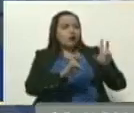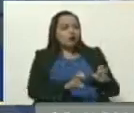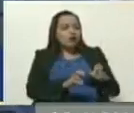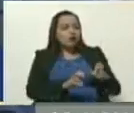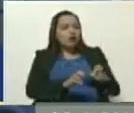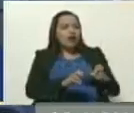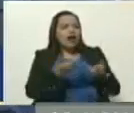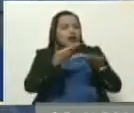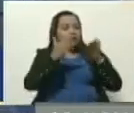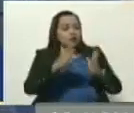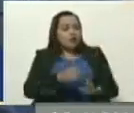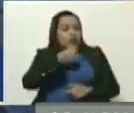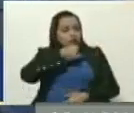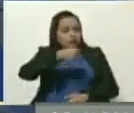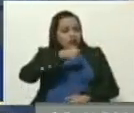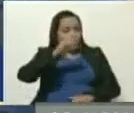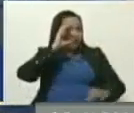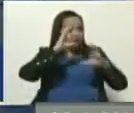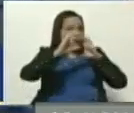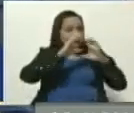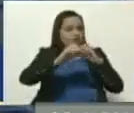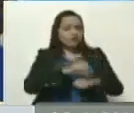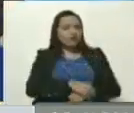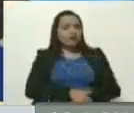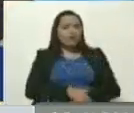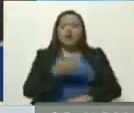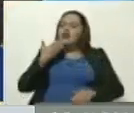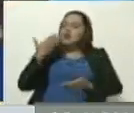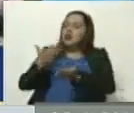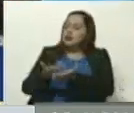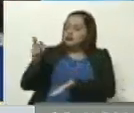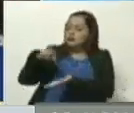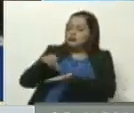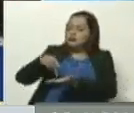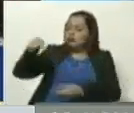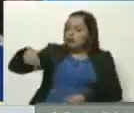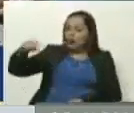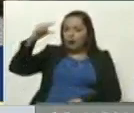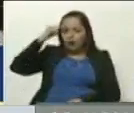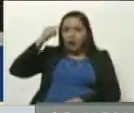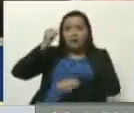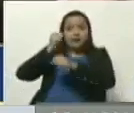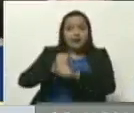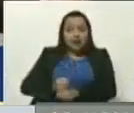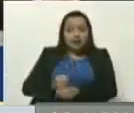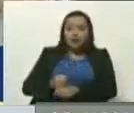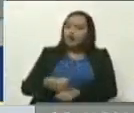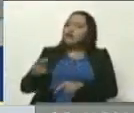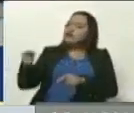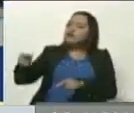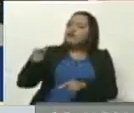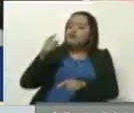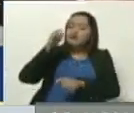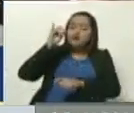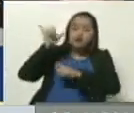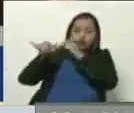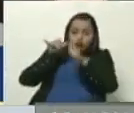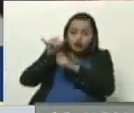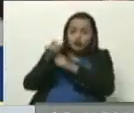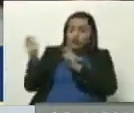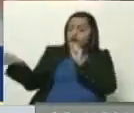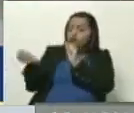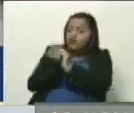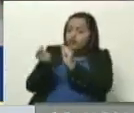generaciones que tienen que comunicar. Bueno, Gustavo, agradecido por tu visita el día de hoy y esperemos que Conversadito sea